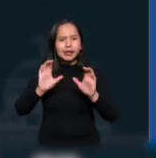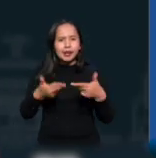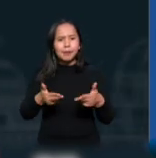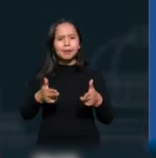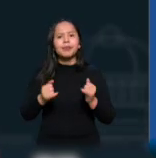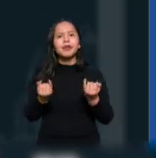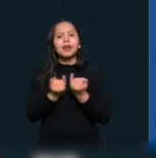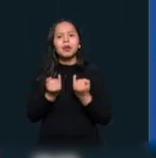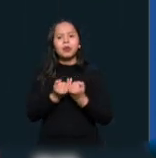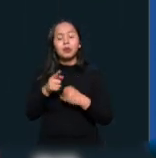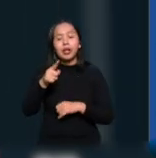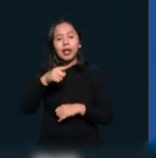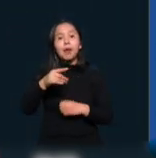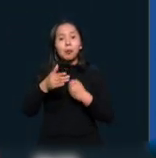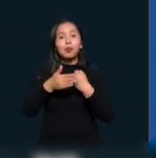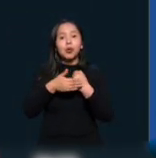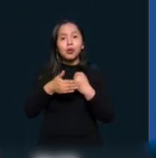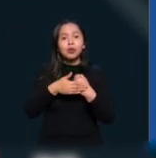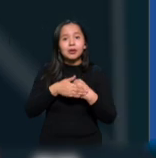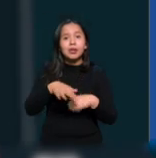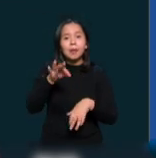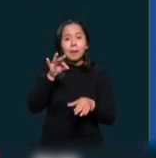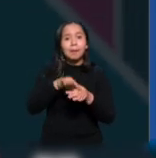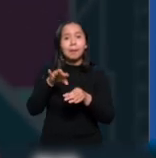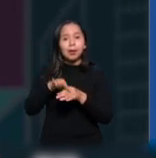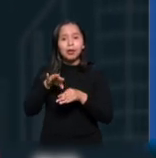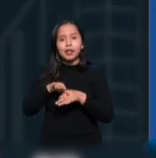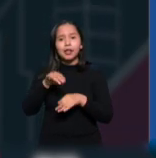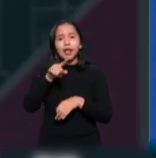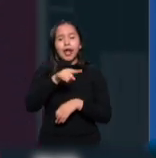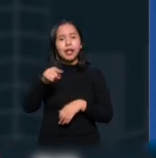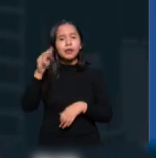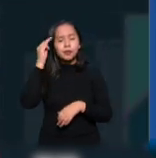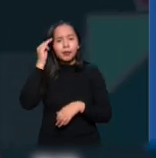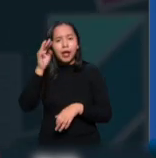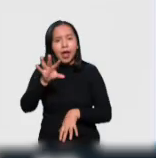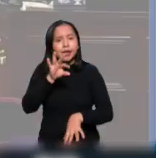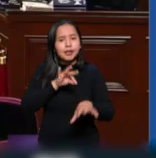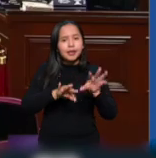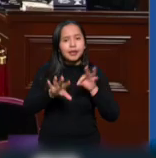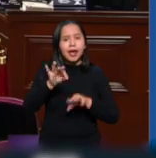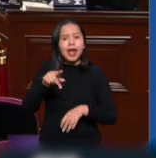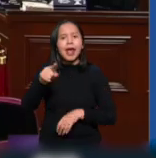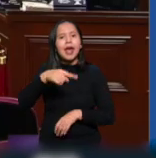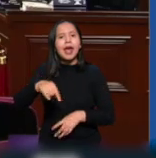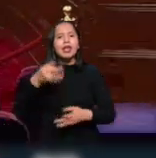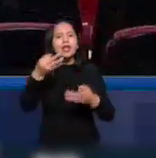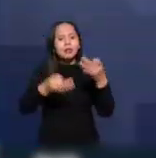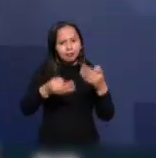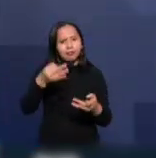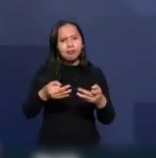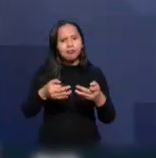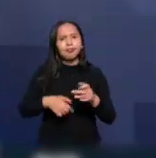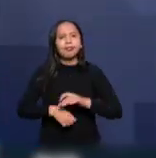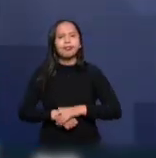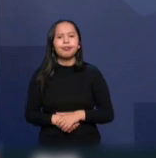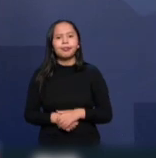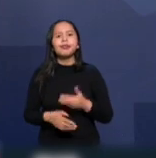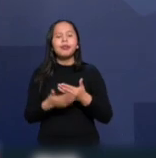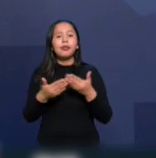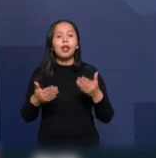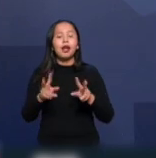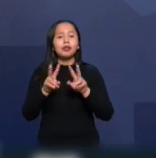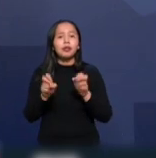jueves cuando los ministros voten por cédulas a los 5 integrantes del comité evaluador para la elección de personas juzgadoras. Y en